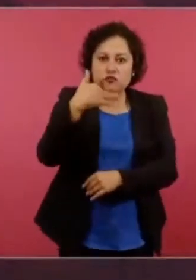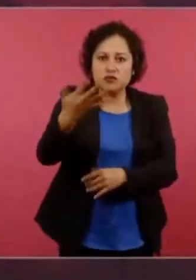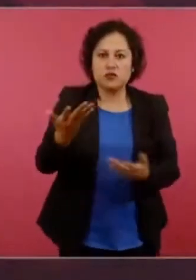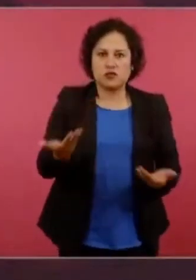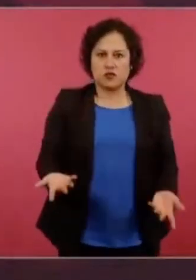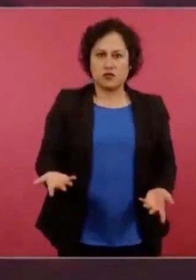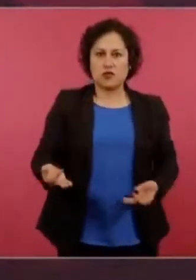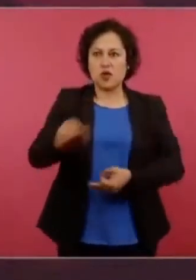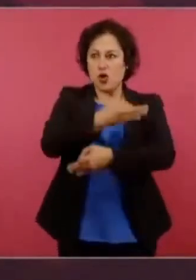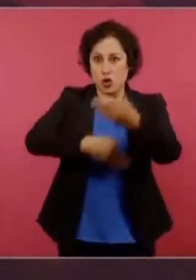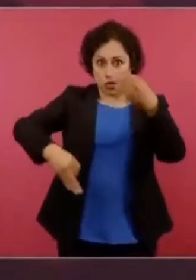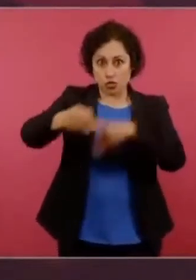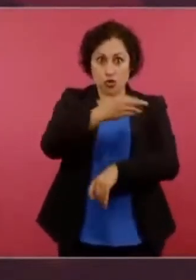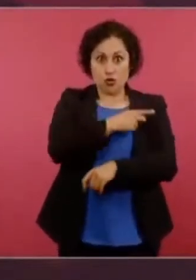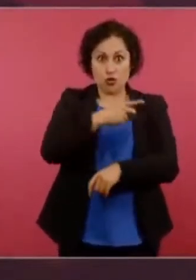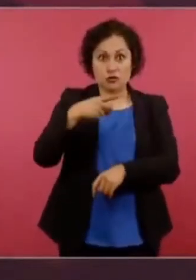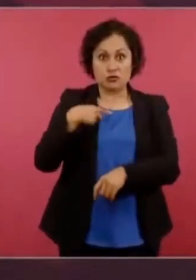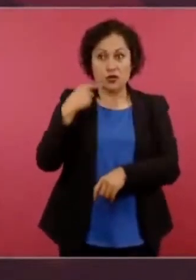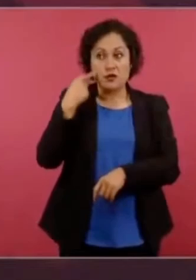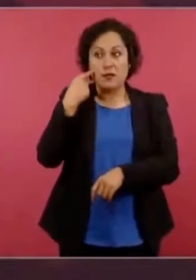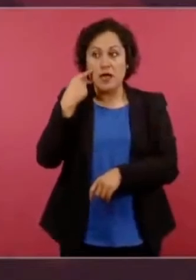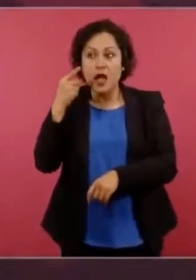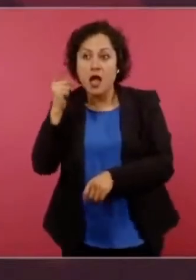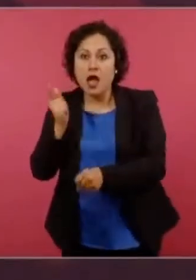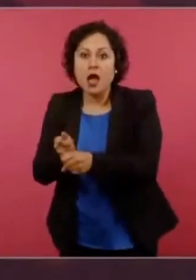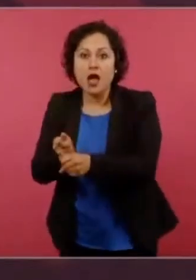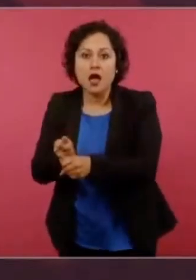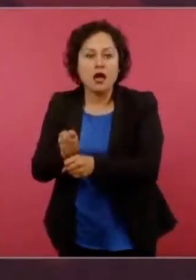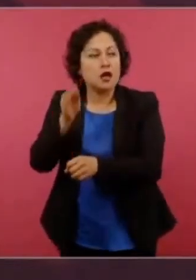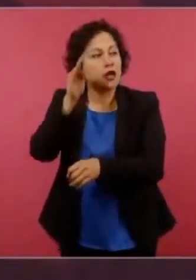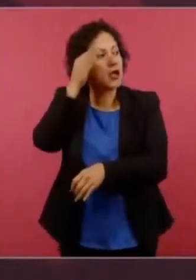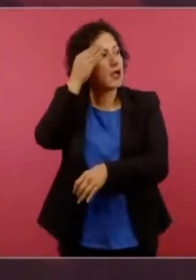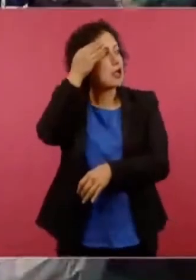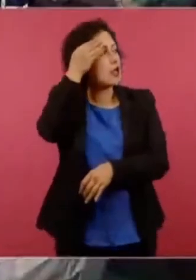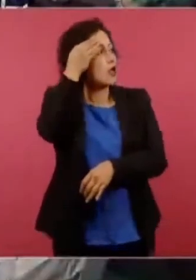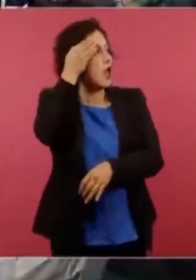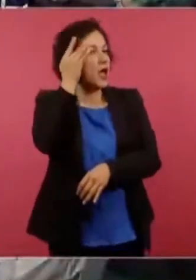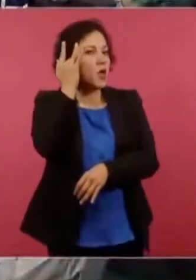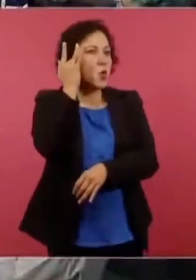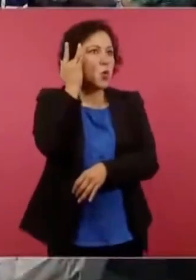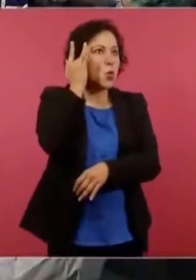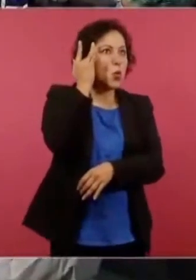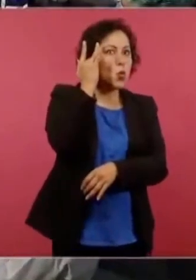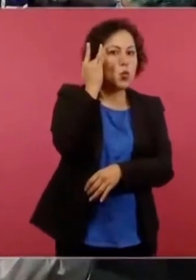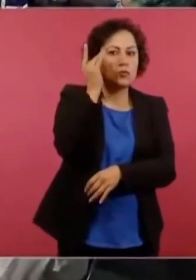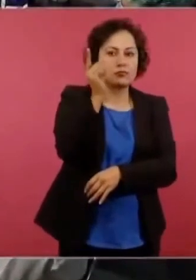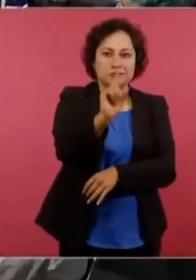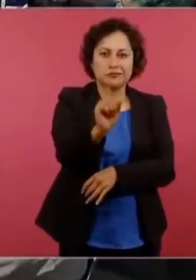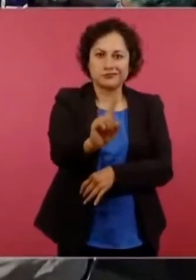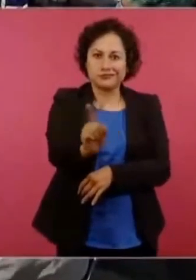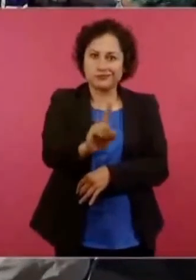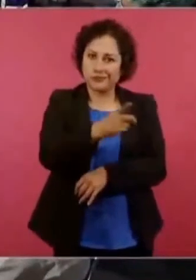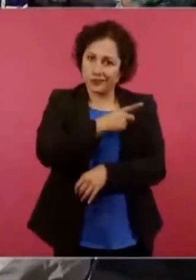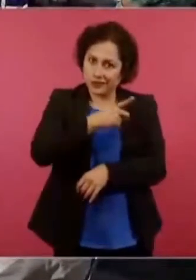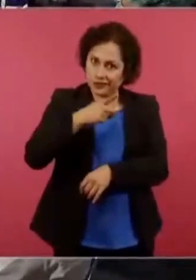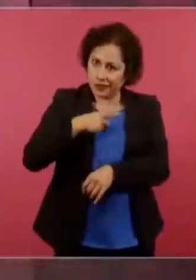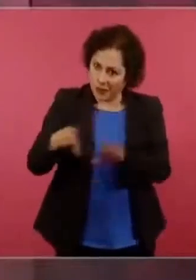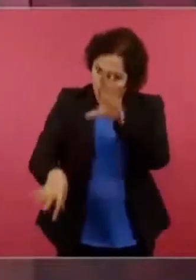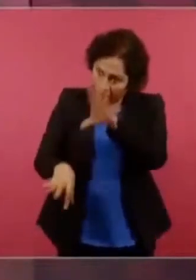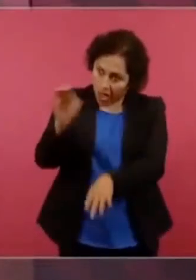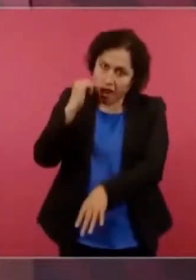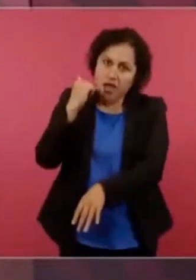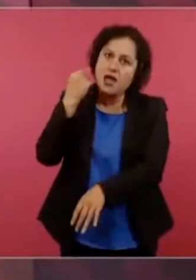sino de verdad con transparencia, que es una regla de oro de la democracia.